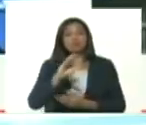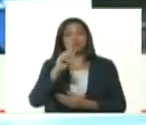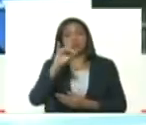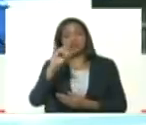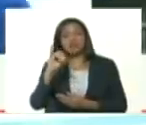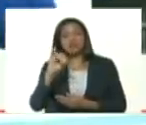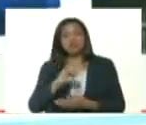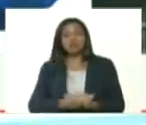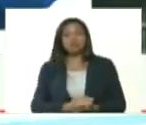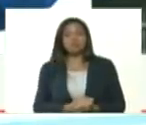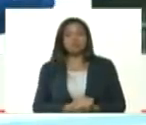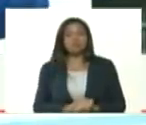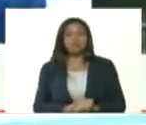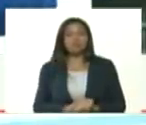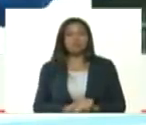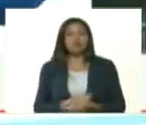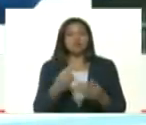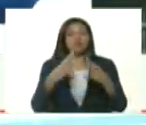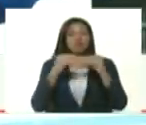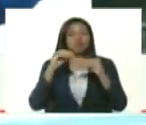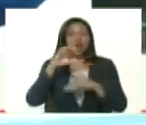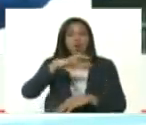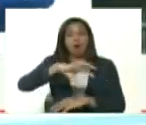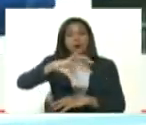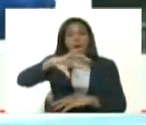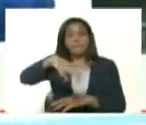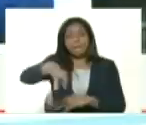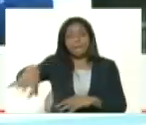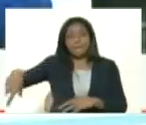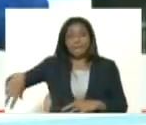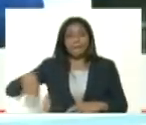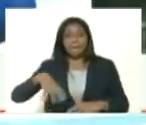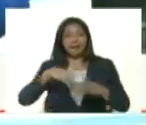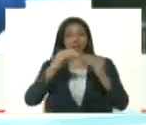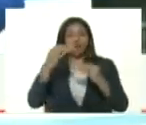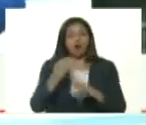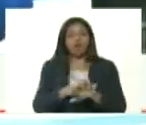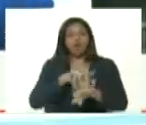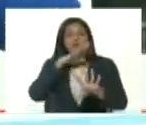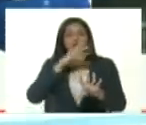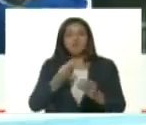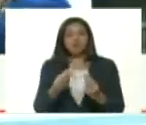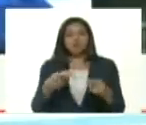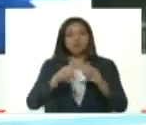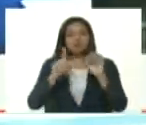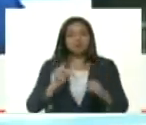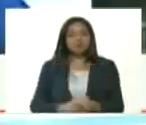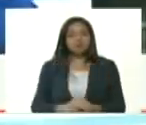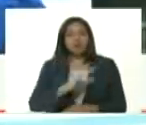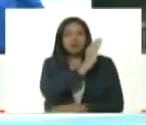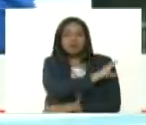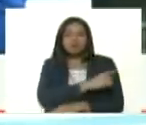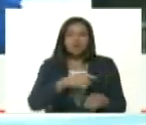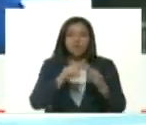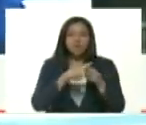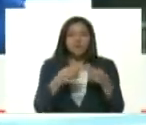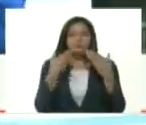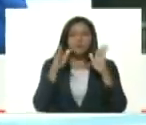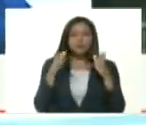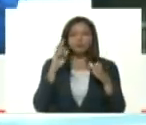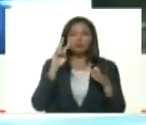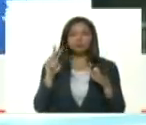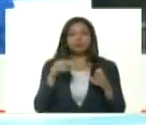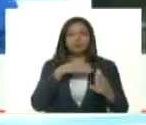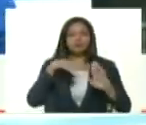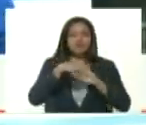Integral, por cientos, están en todo el país. Están territorializados. Son clínicas populares de